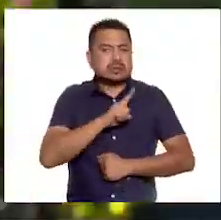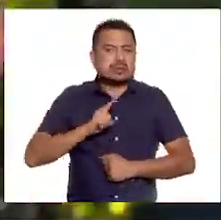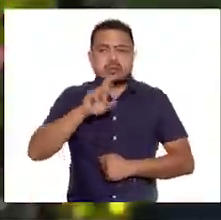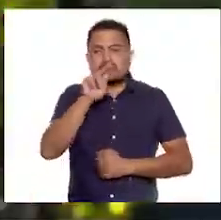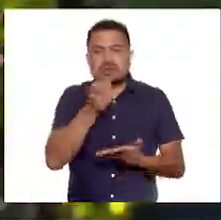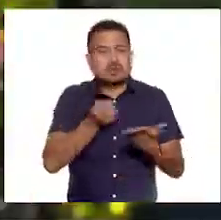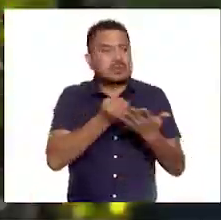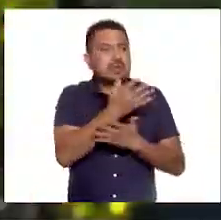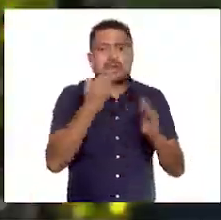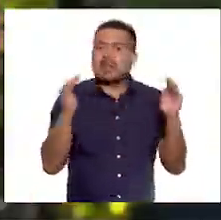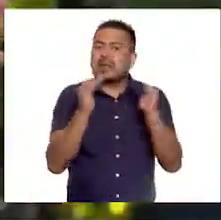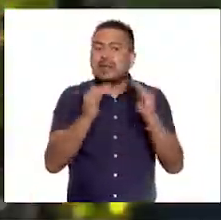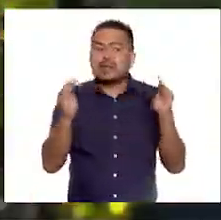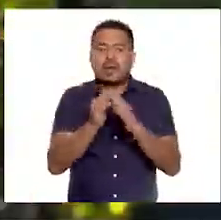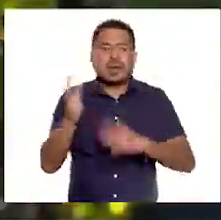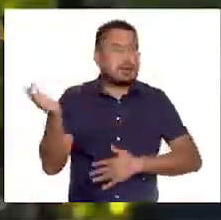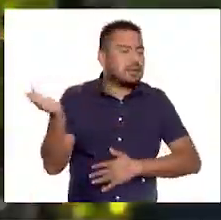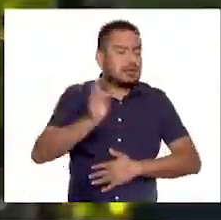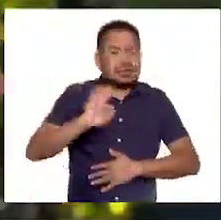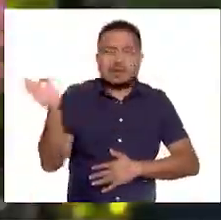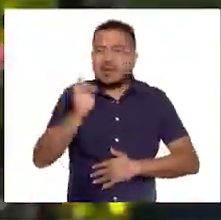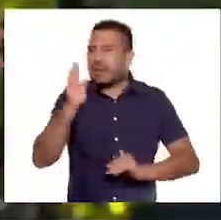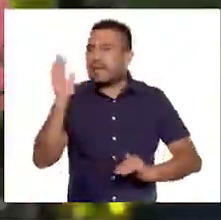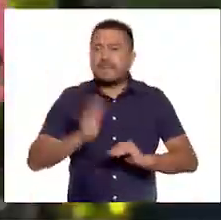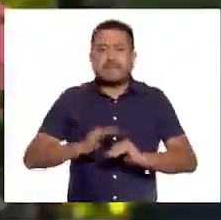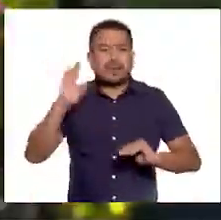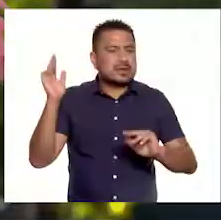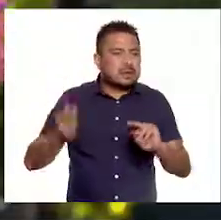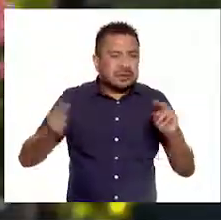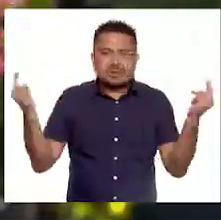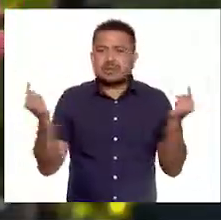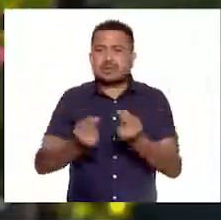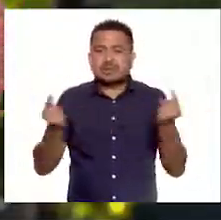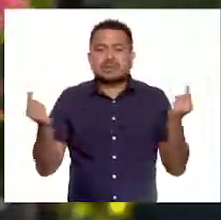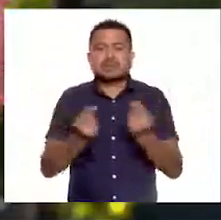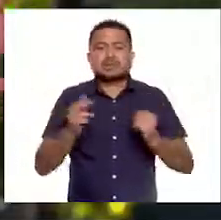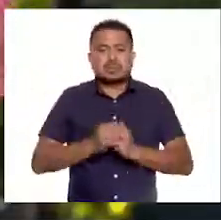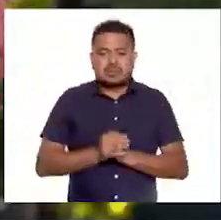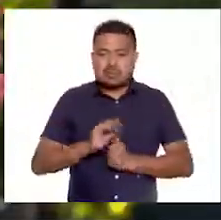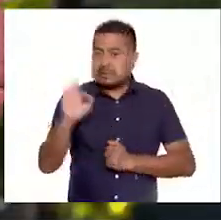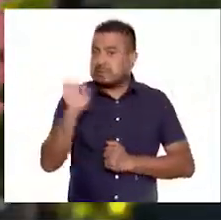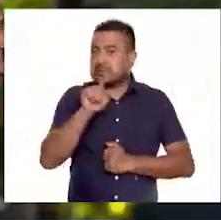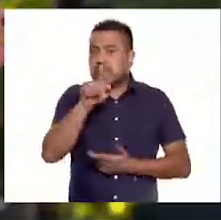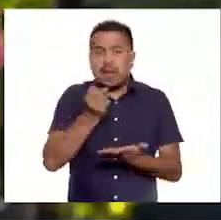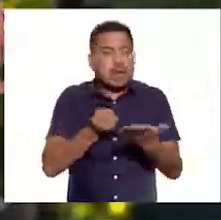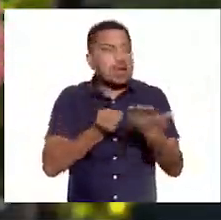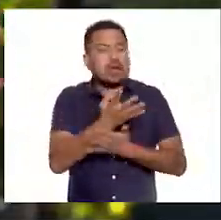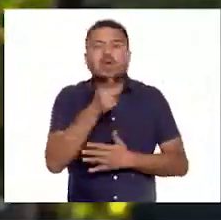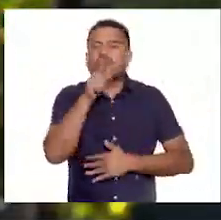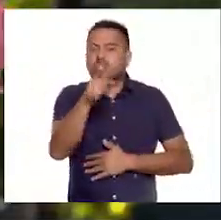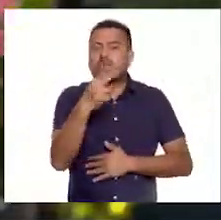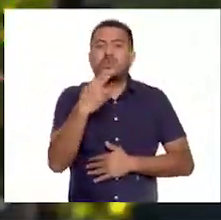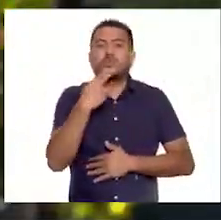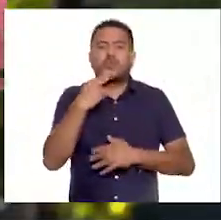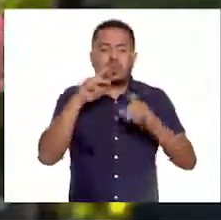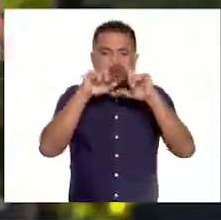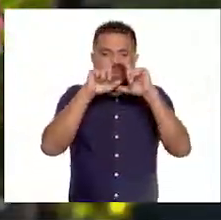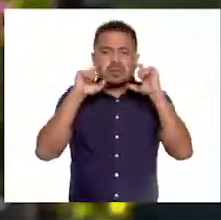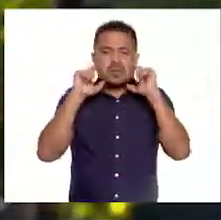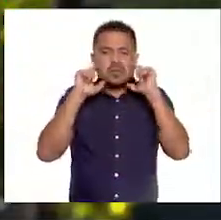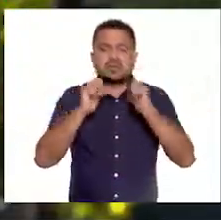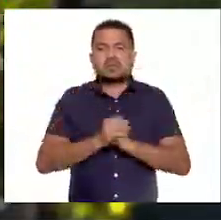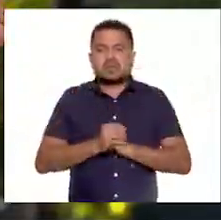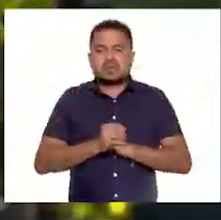no salir de casa a menos que sea muy necesario. Si lo haces, utiliza el